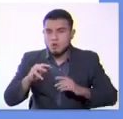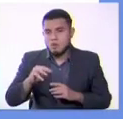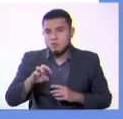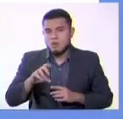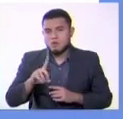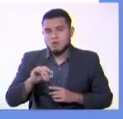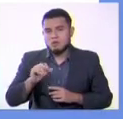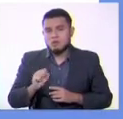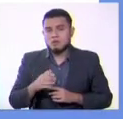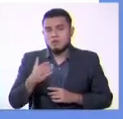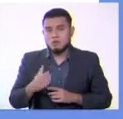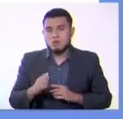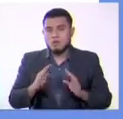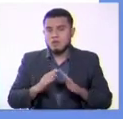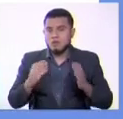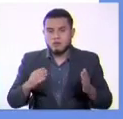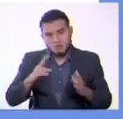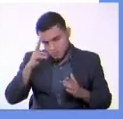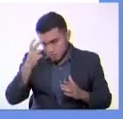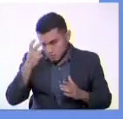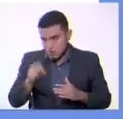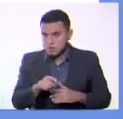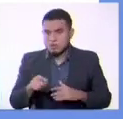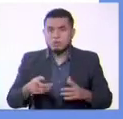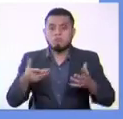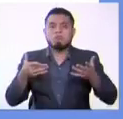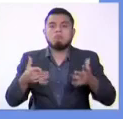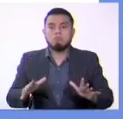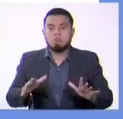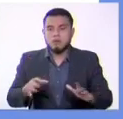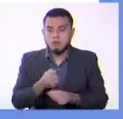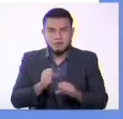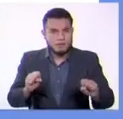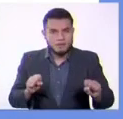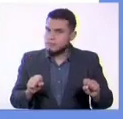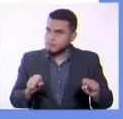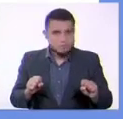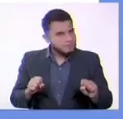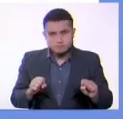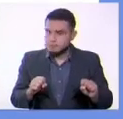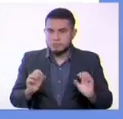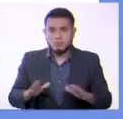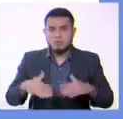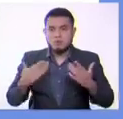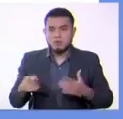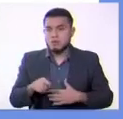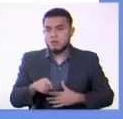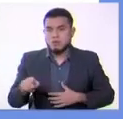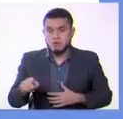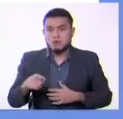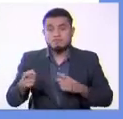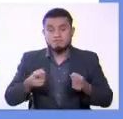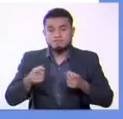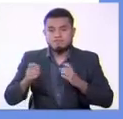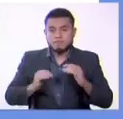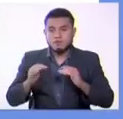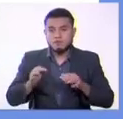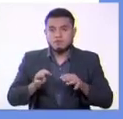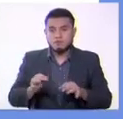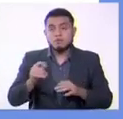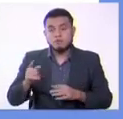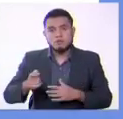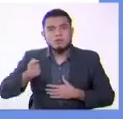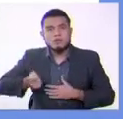en medio abierto no significa que esto es completamente en libertad. ¿Por qué? Porque ellos son controlados también por ese mismo